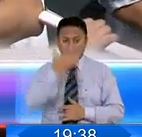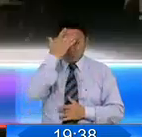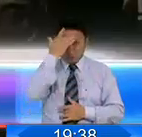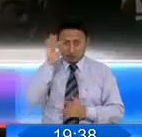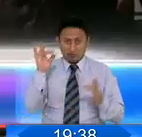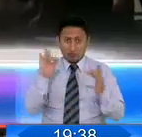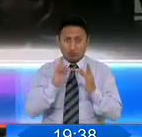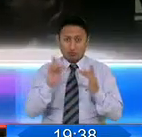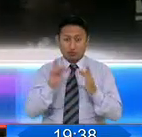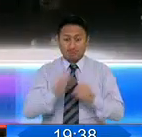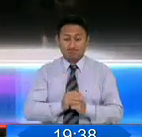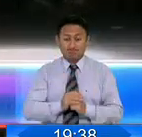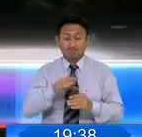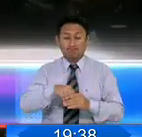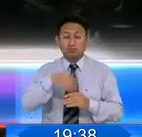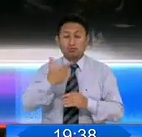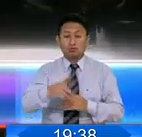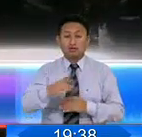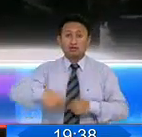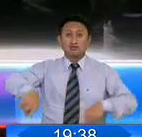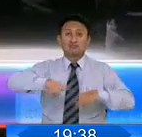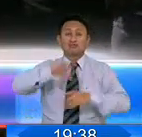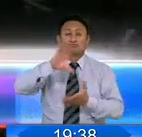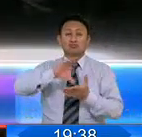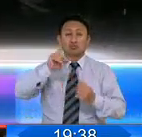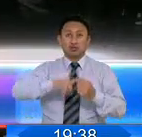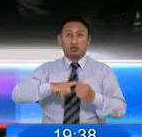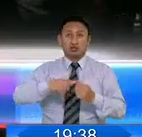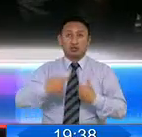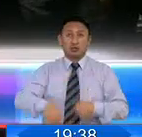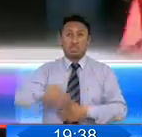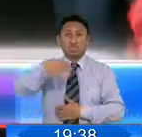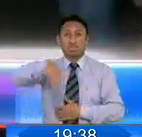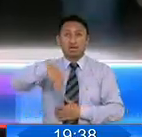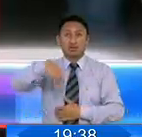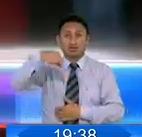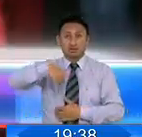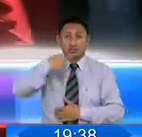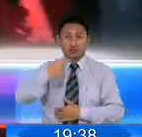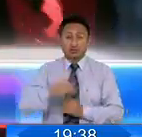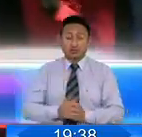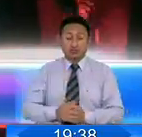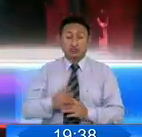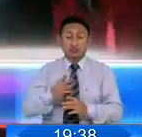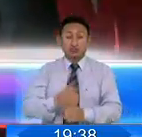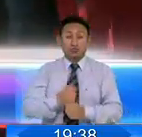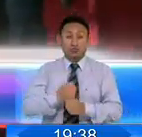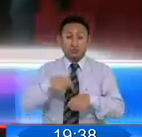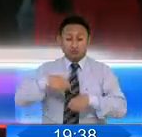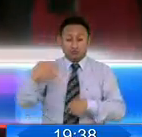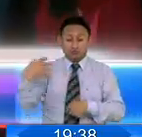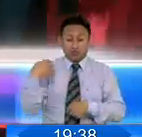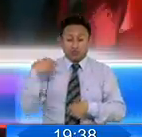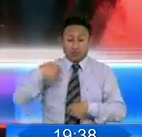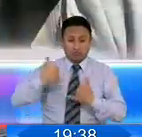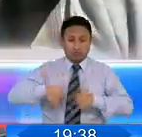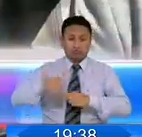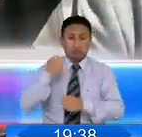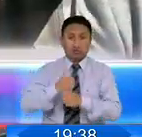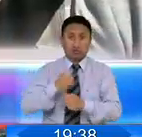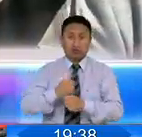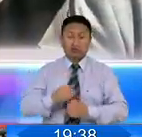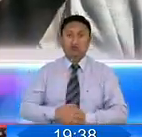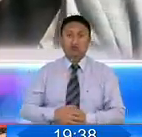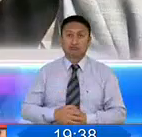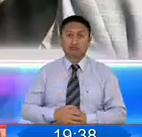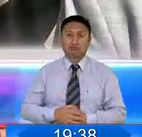Se concentraron en la Plaza Grande, centro de Quito, la mañana de este miércoles. Exigen garantías para poder seguir trabajando en la pandemia. Nosotros